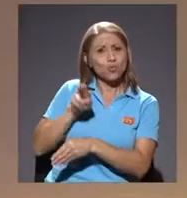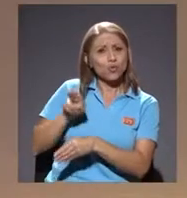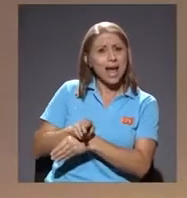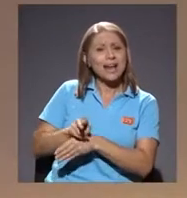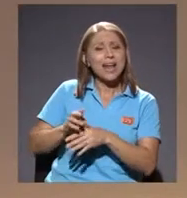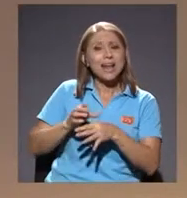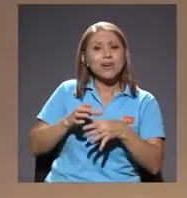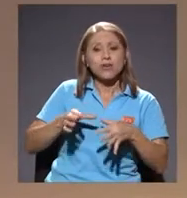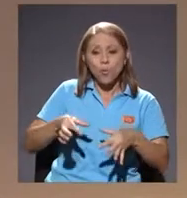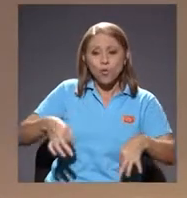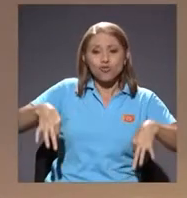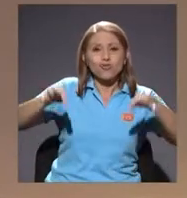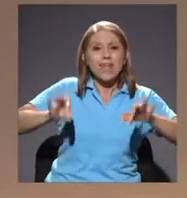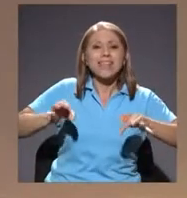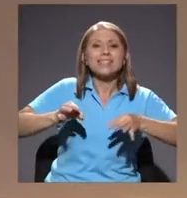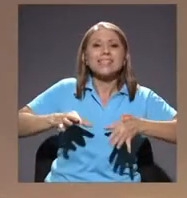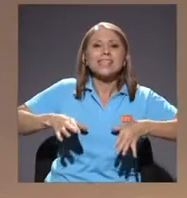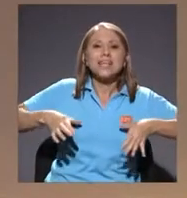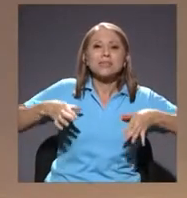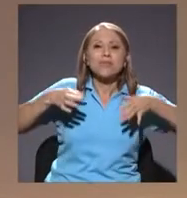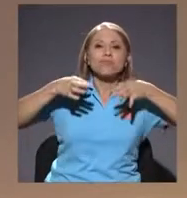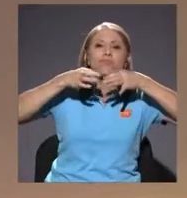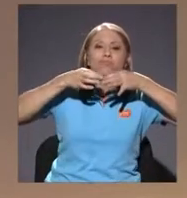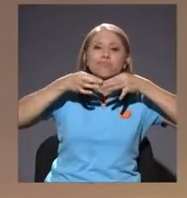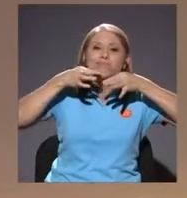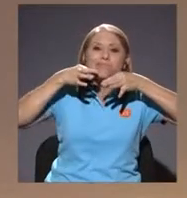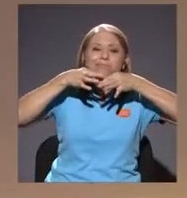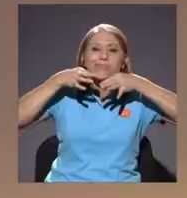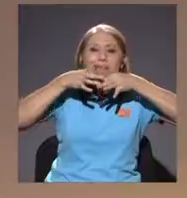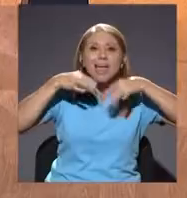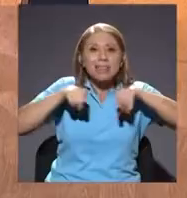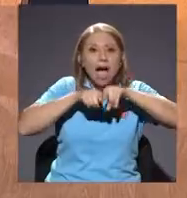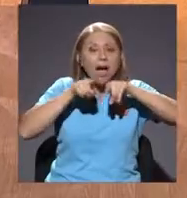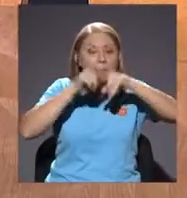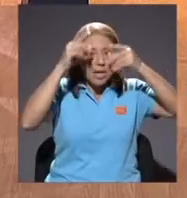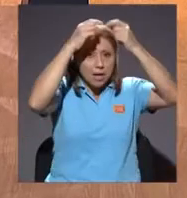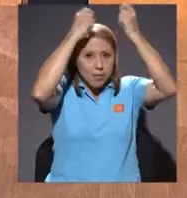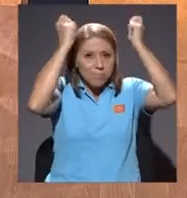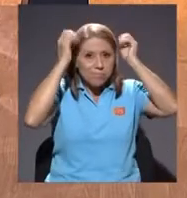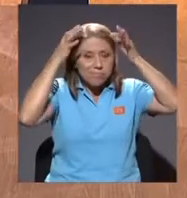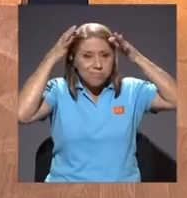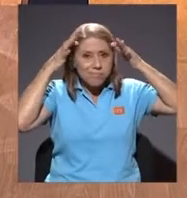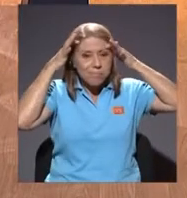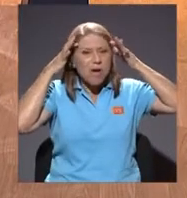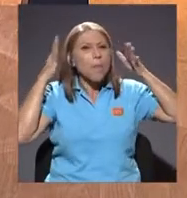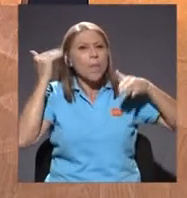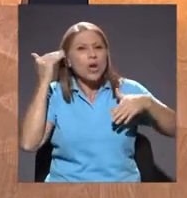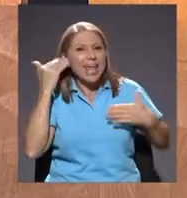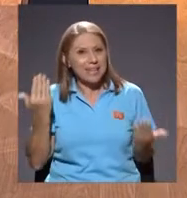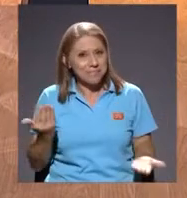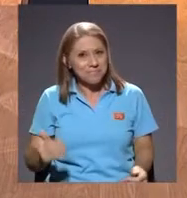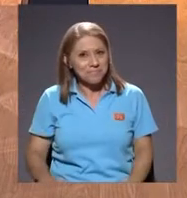y en su poca cabellera pero también se tuvo que ponerle de sillas bueno porque vargas